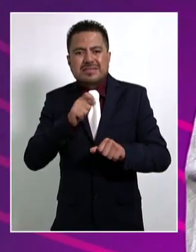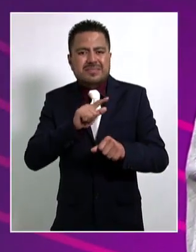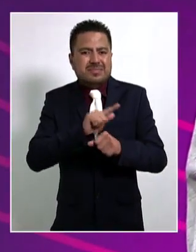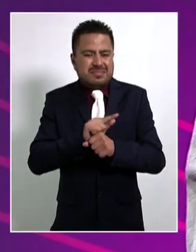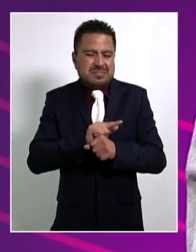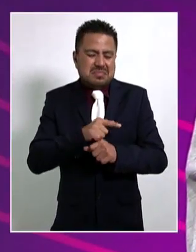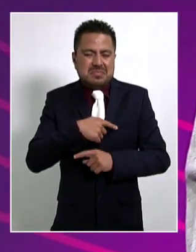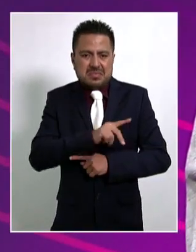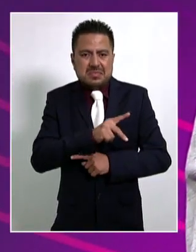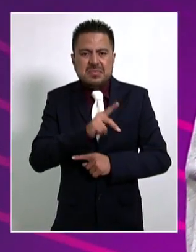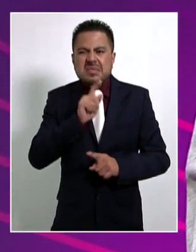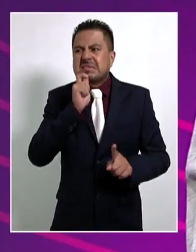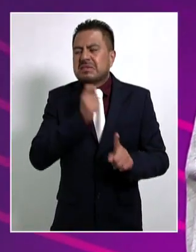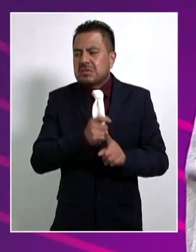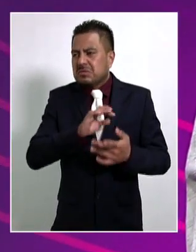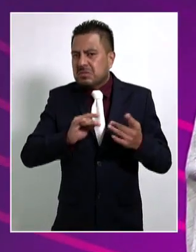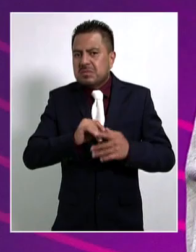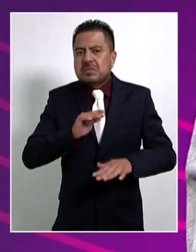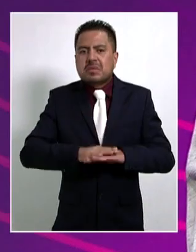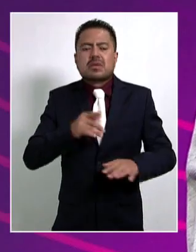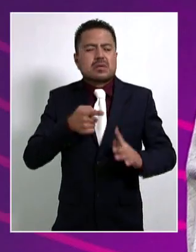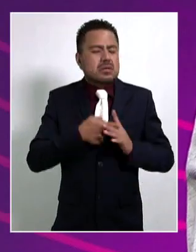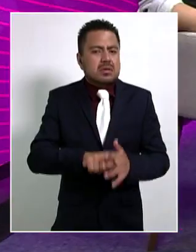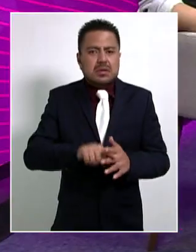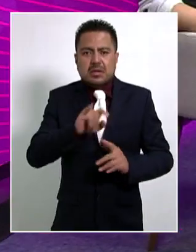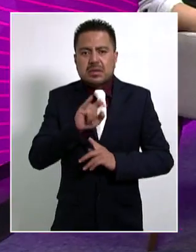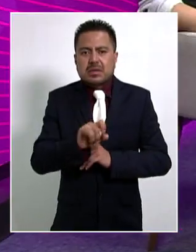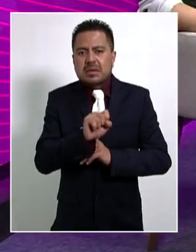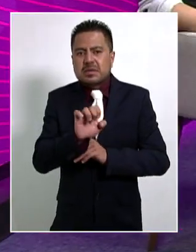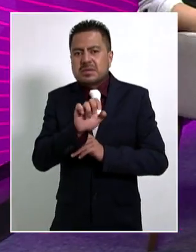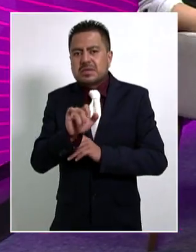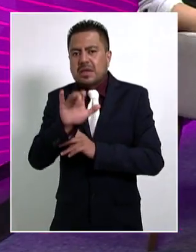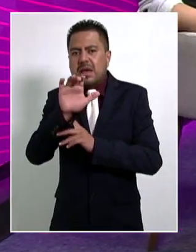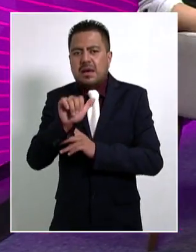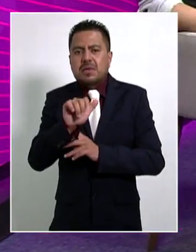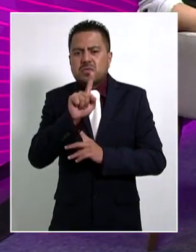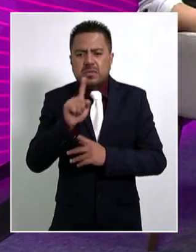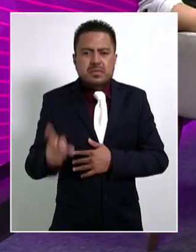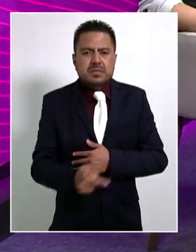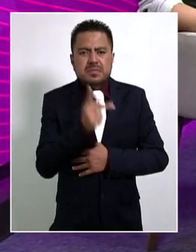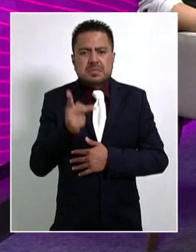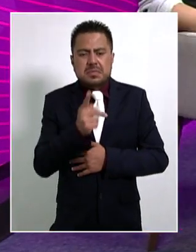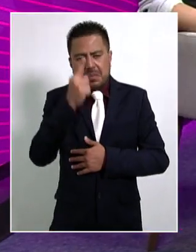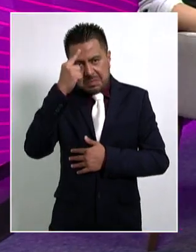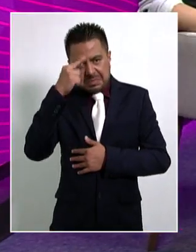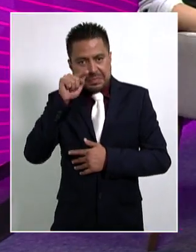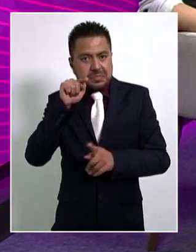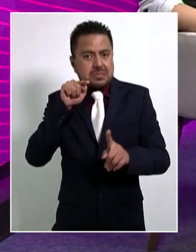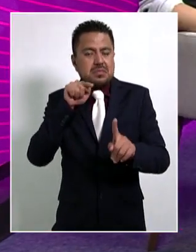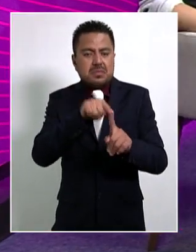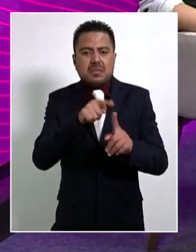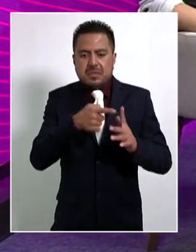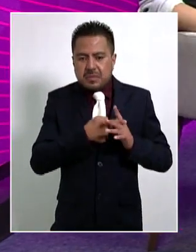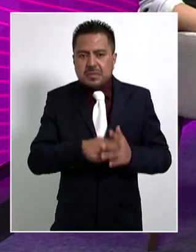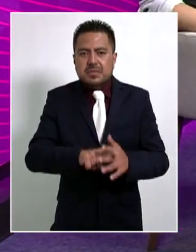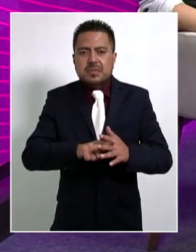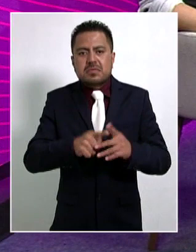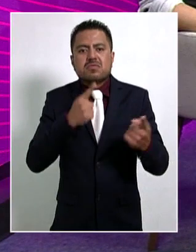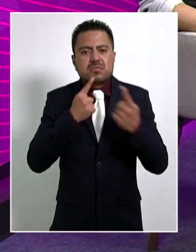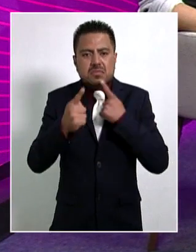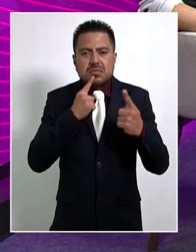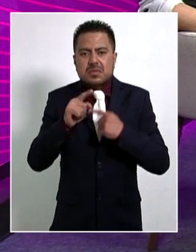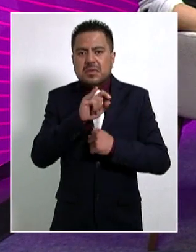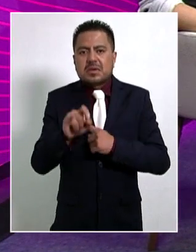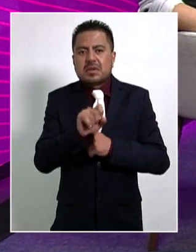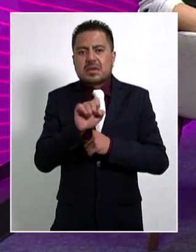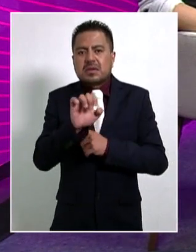se trata el Centro Cultural. Gracias. Quisiera empezar con Jessica, con una pregunta un poco para iniciar esta conversación.